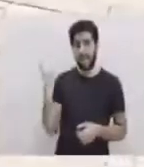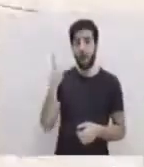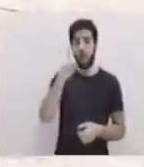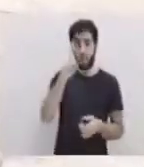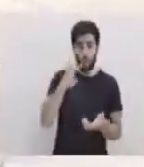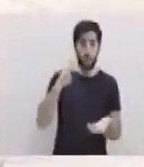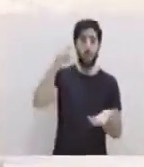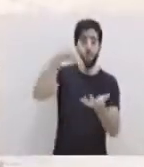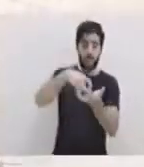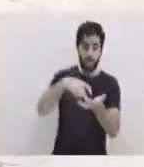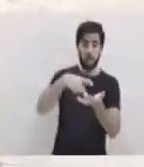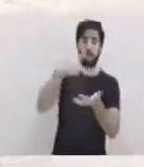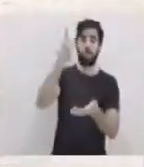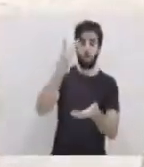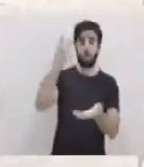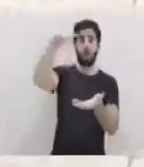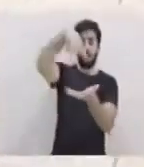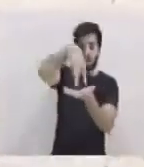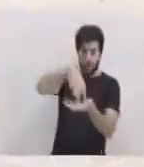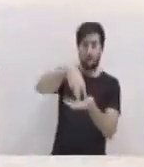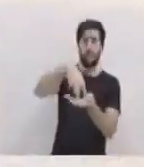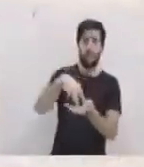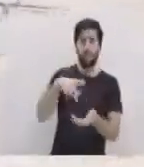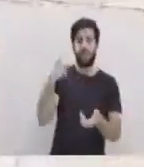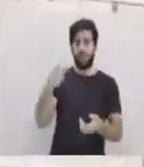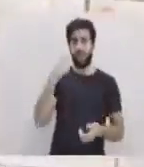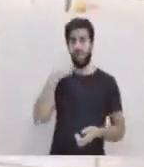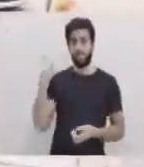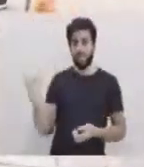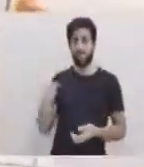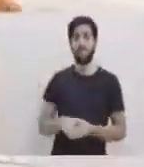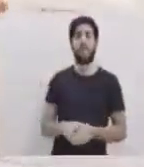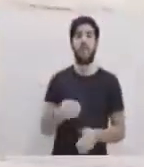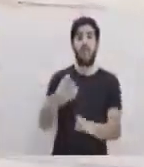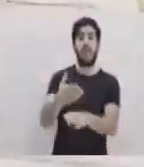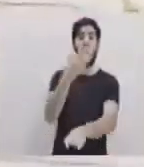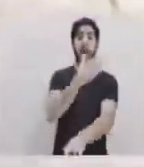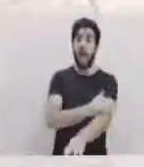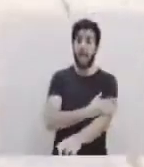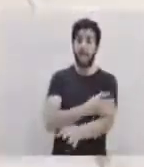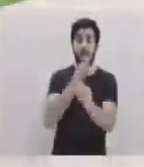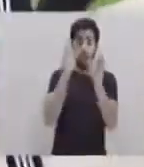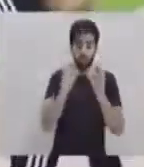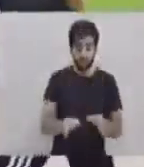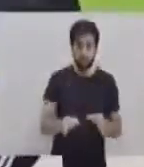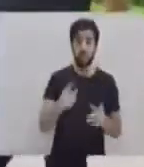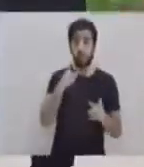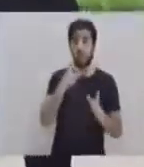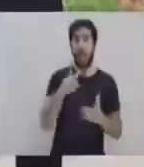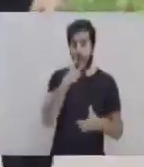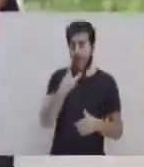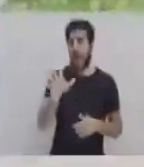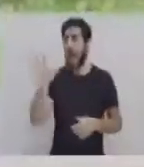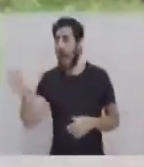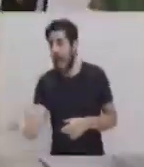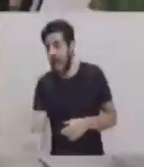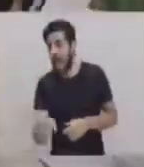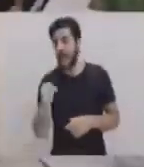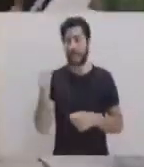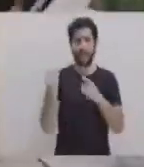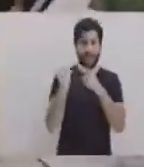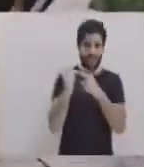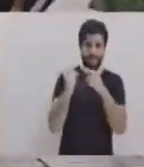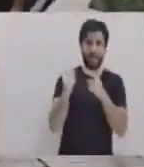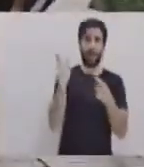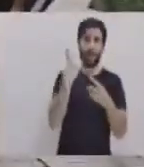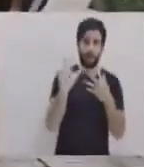2, con 1 caes con 2 y antes de salir del avioncito debes agarrar el objeto con el que estás